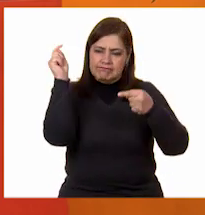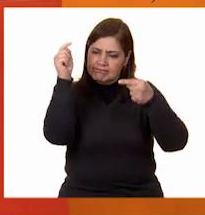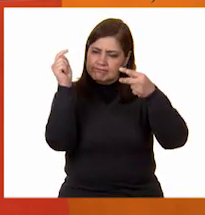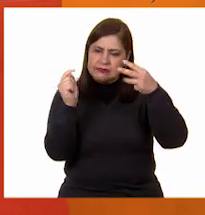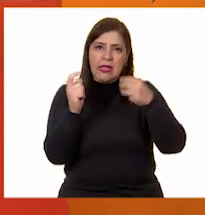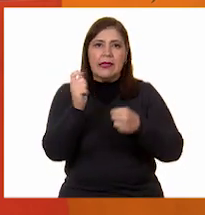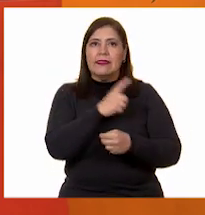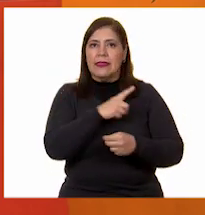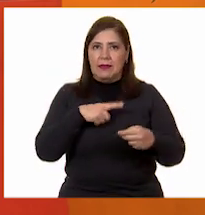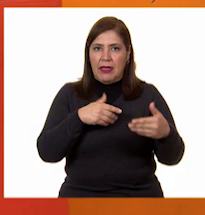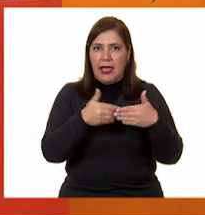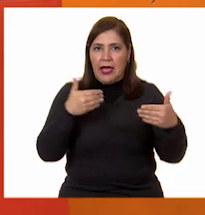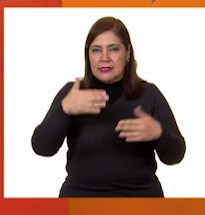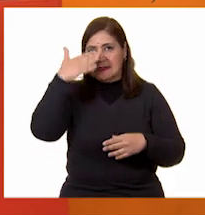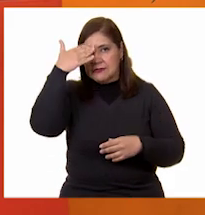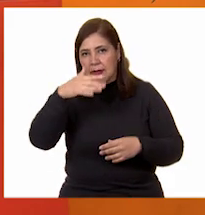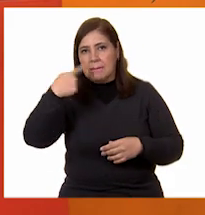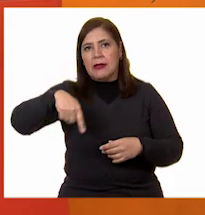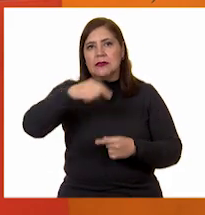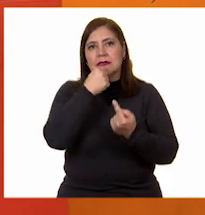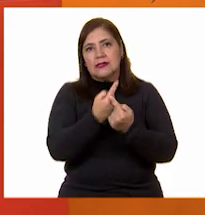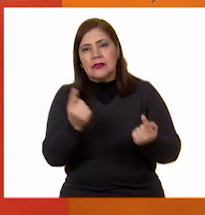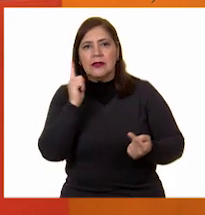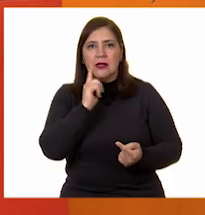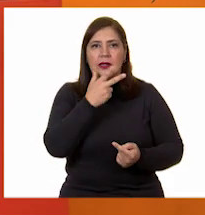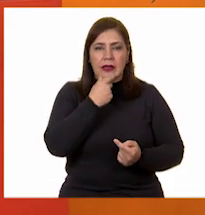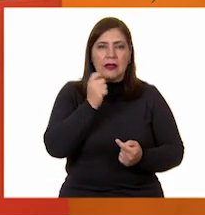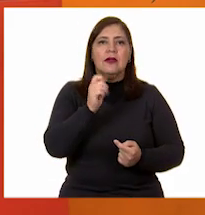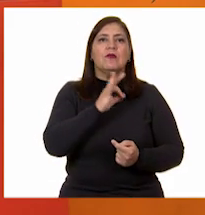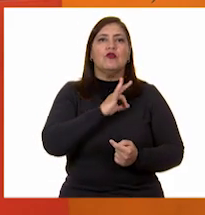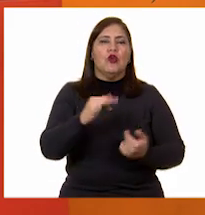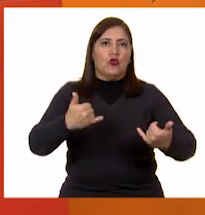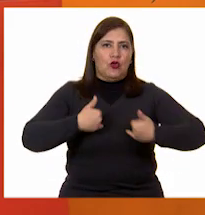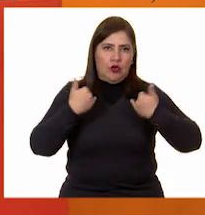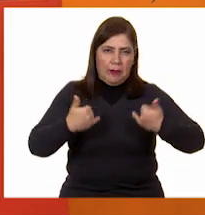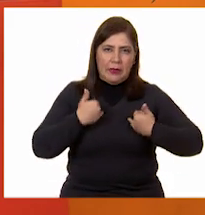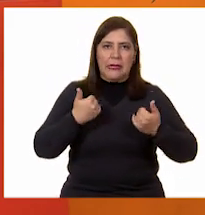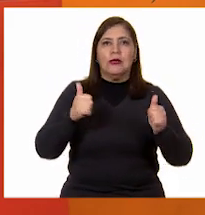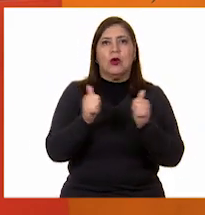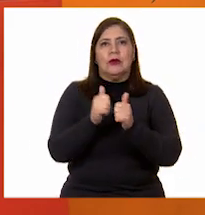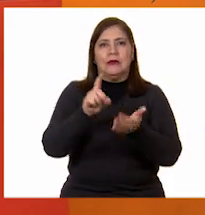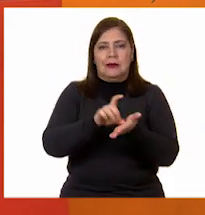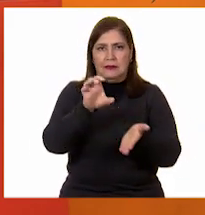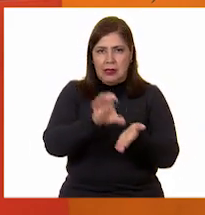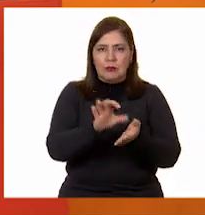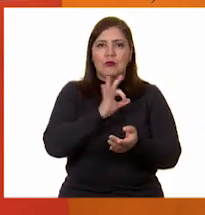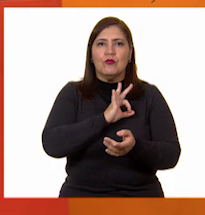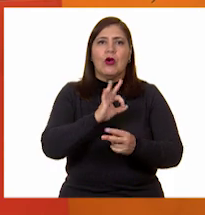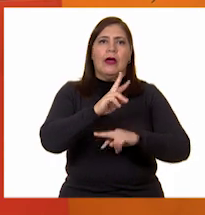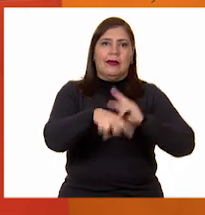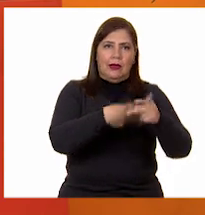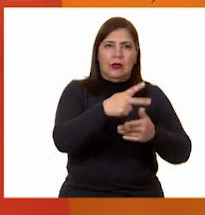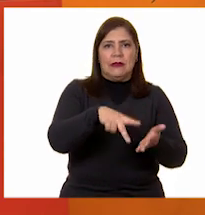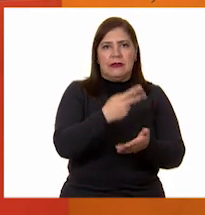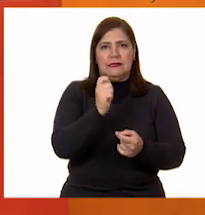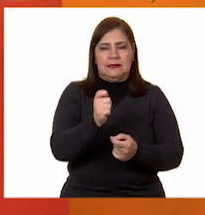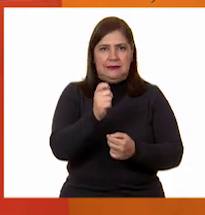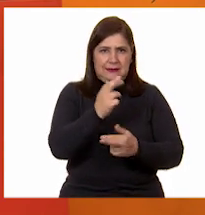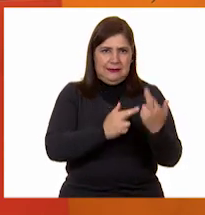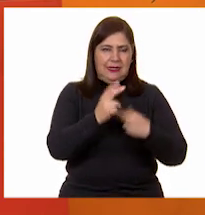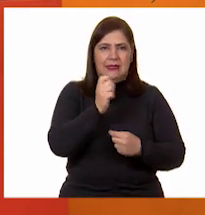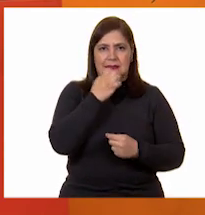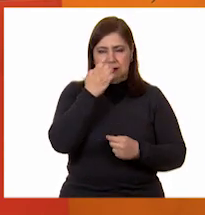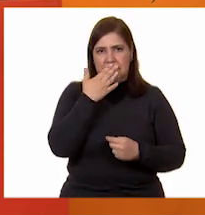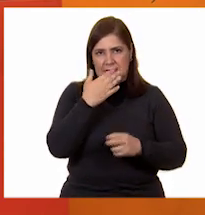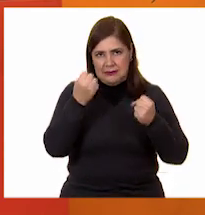debemos de tomar en cuenta para que niñas, niños y jóvenes con discapacidad tengan un regreso seguro a la escuela. Y para